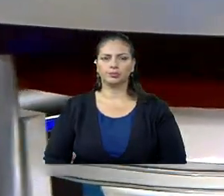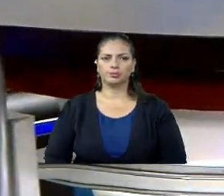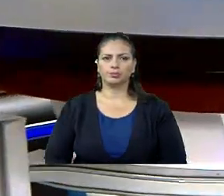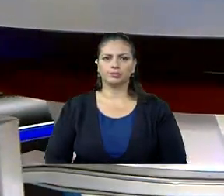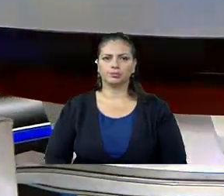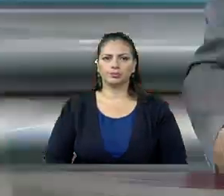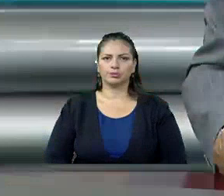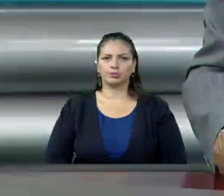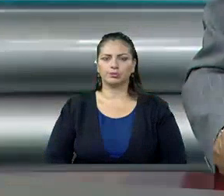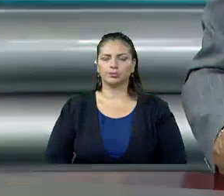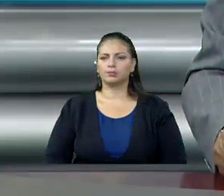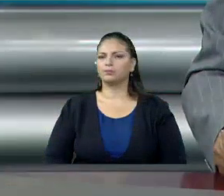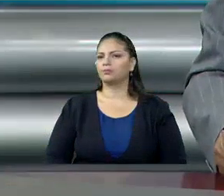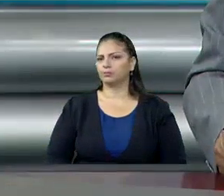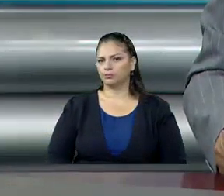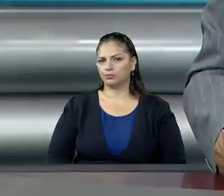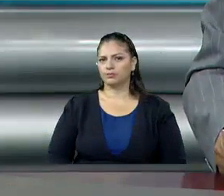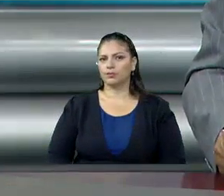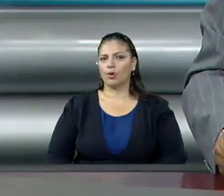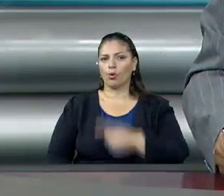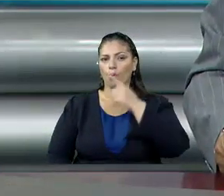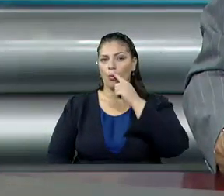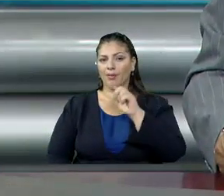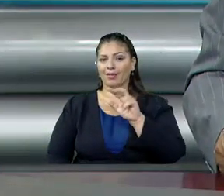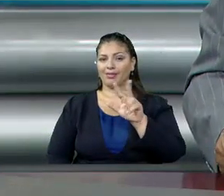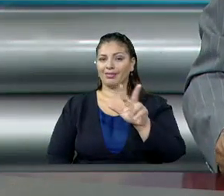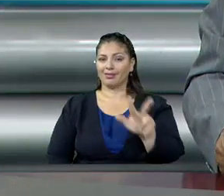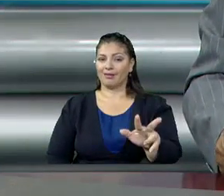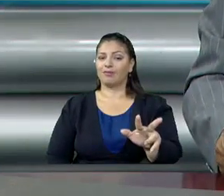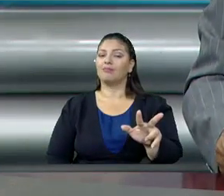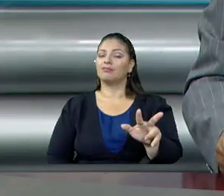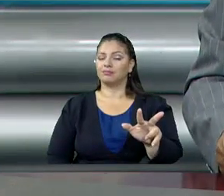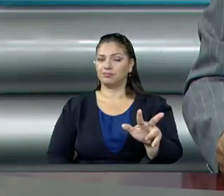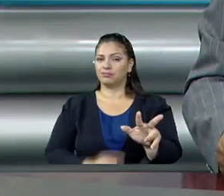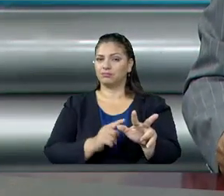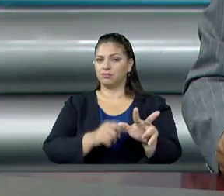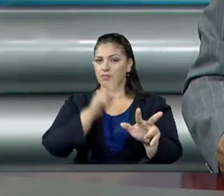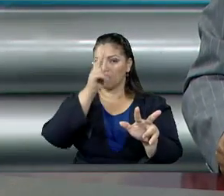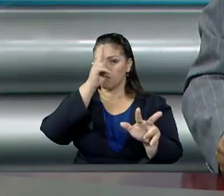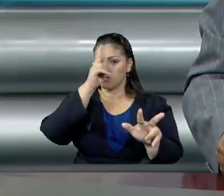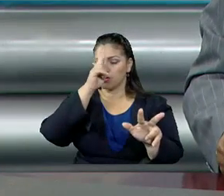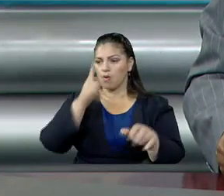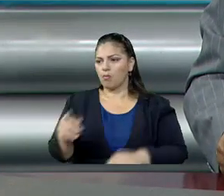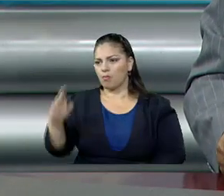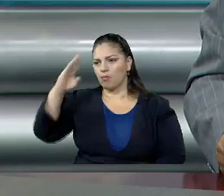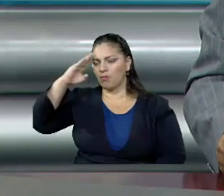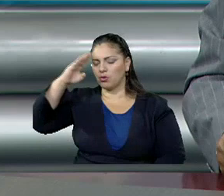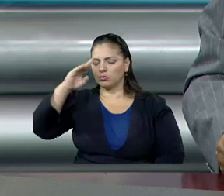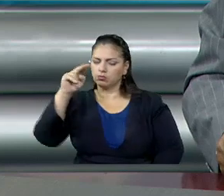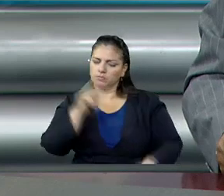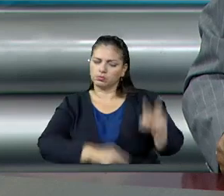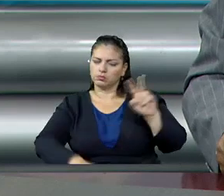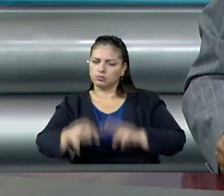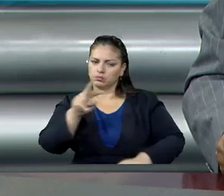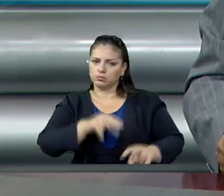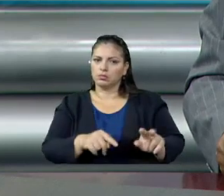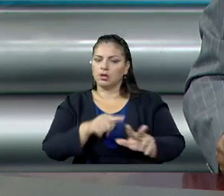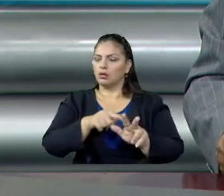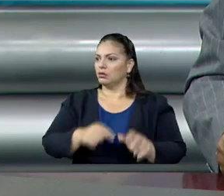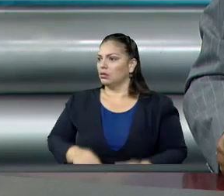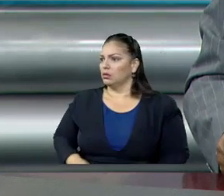Tres sujetos que intentaron escapar de un control policial fueron detenidos en Guayaquil por agentes del orden. Durante la